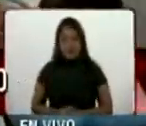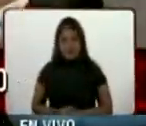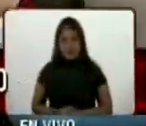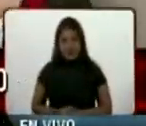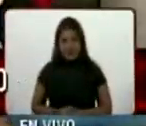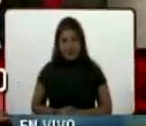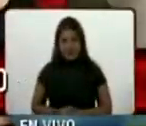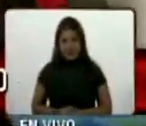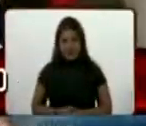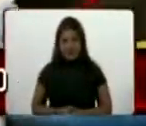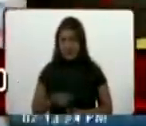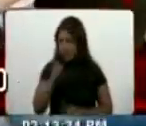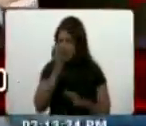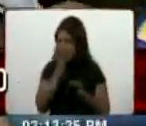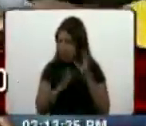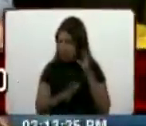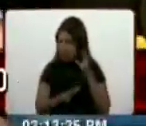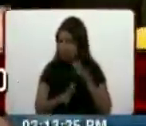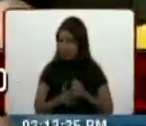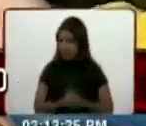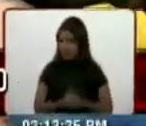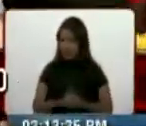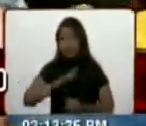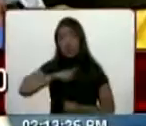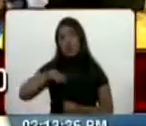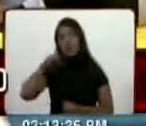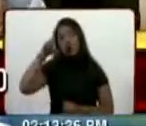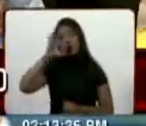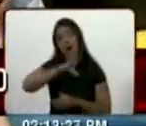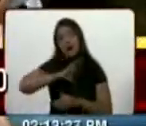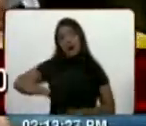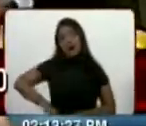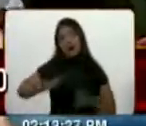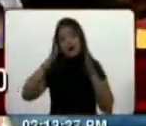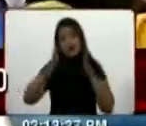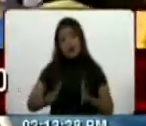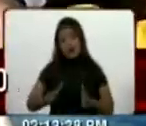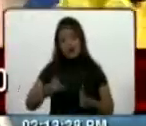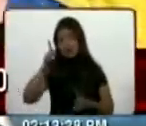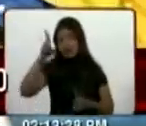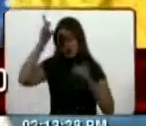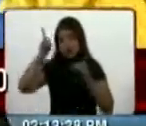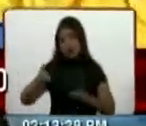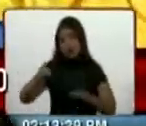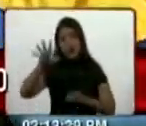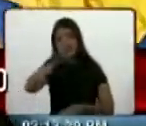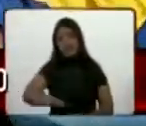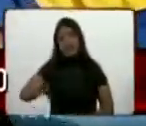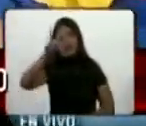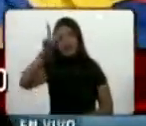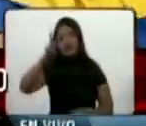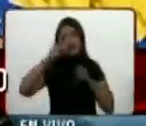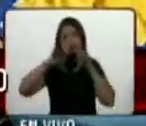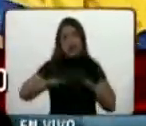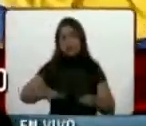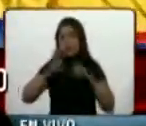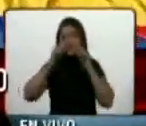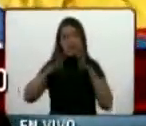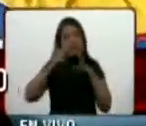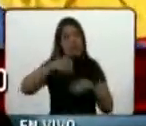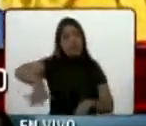¿Cómo? Estamos en manos de Cristo Redentor. Nuestro país está lleno de bendiciones el día de hoy. Bendiciones para todo el